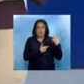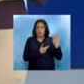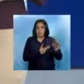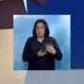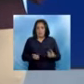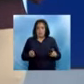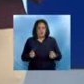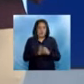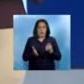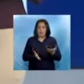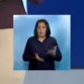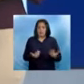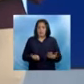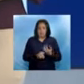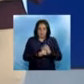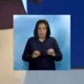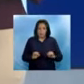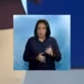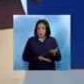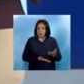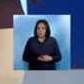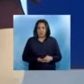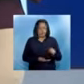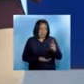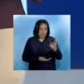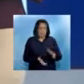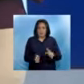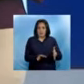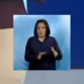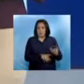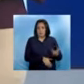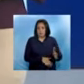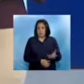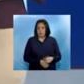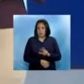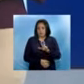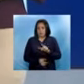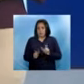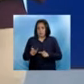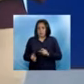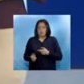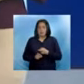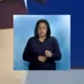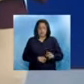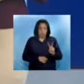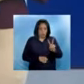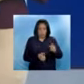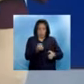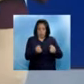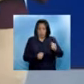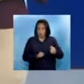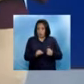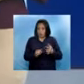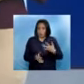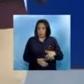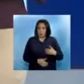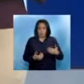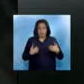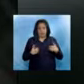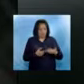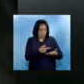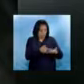trágico accidente en Independencia, que dejara 3 muertos y 3 heridos. Los 2 choferes que chocaron cuentan con varias